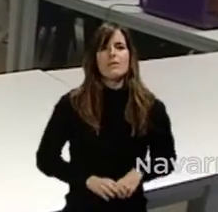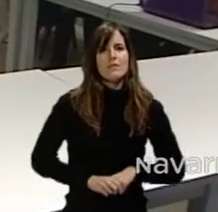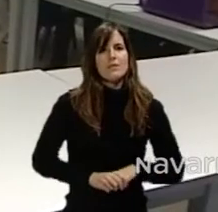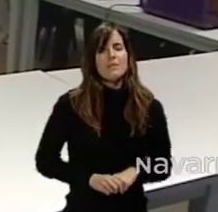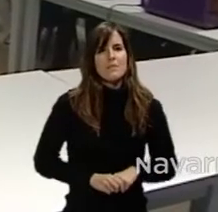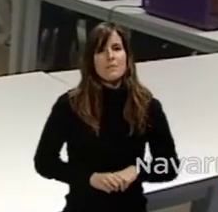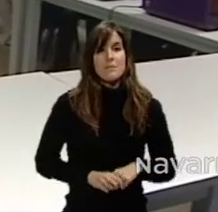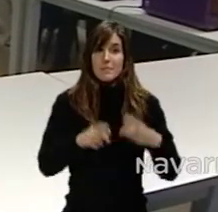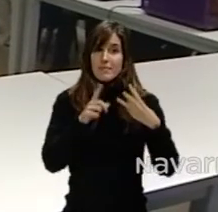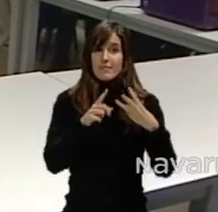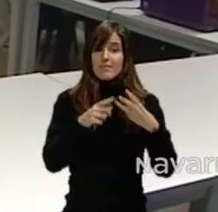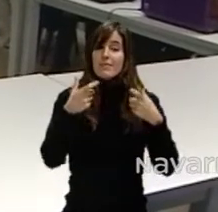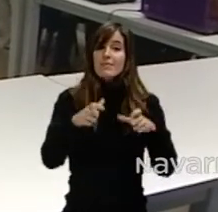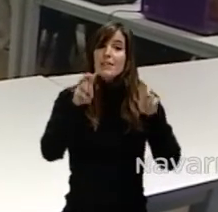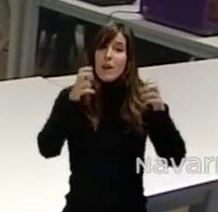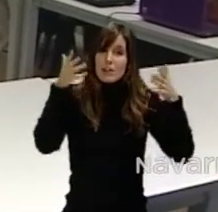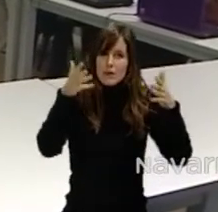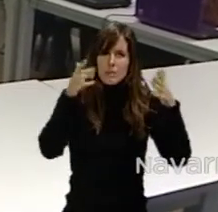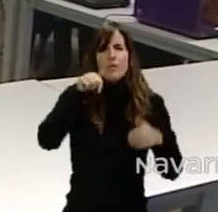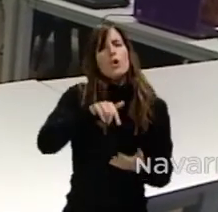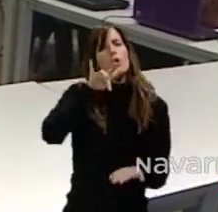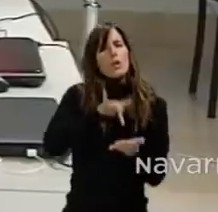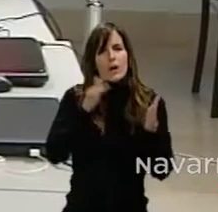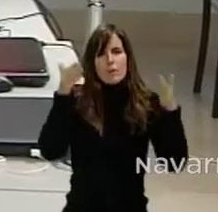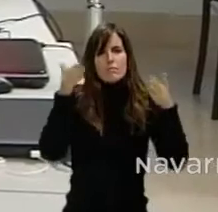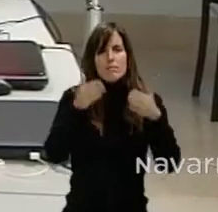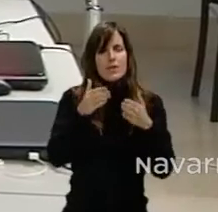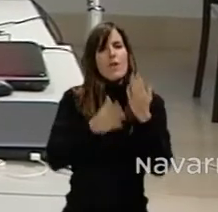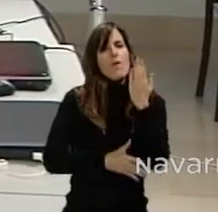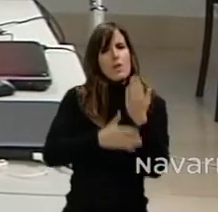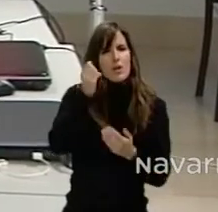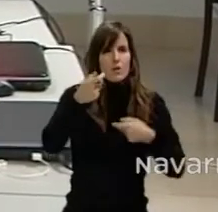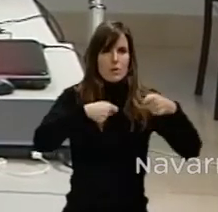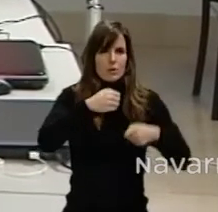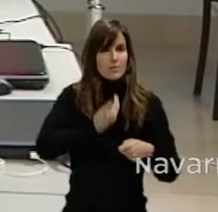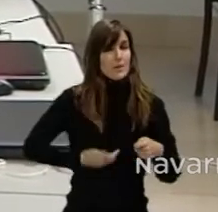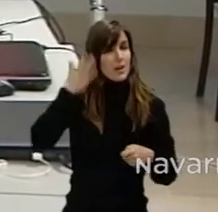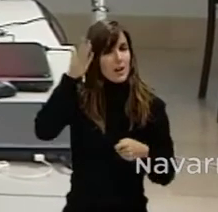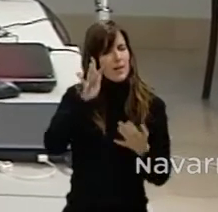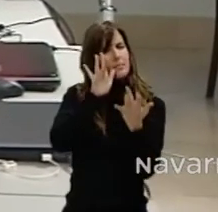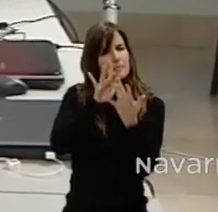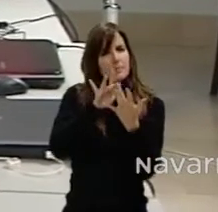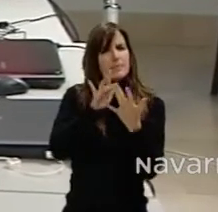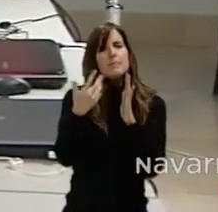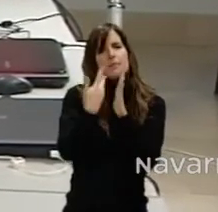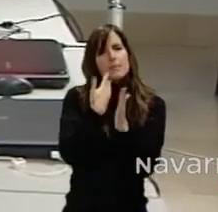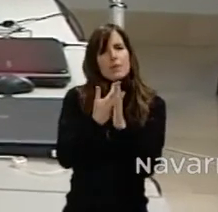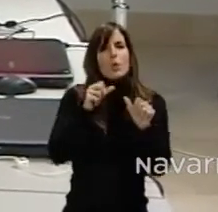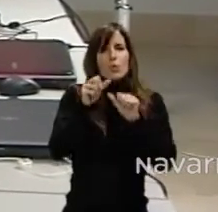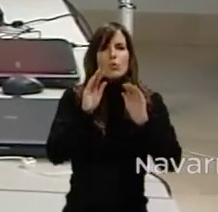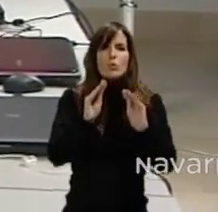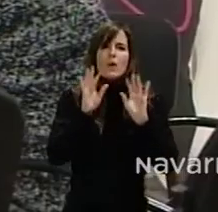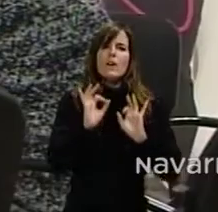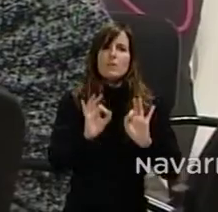Y en nuestra sección de asesoramiento, hoy nos acercaremos hasta la Federación de Comerciantes de Navarra para conocer una amplia oferta de cursos